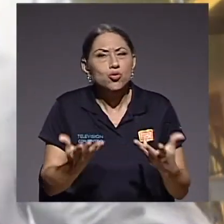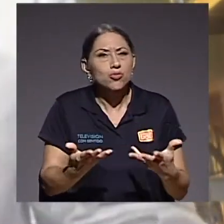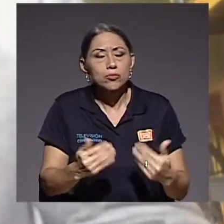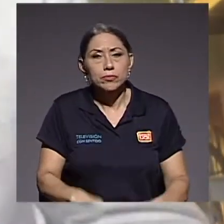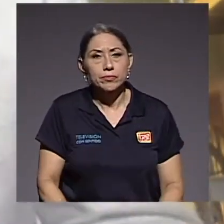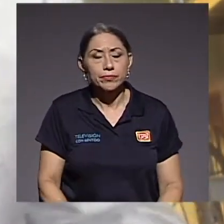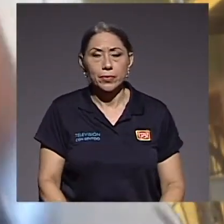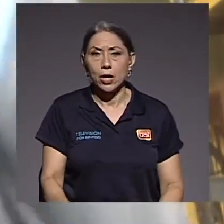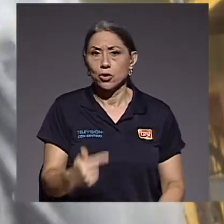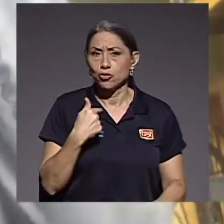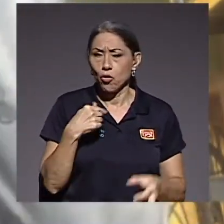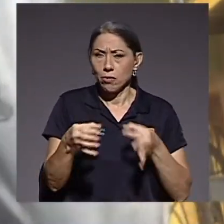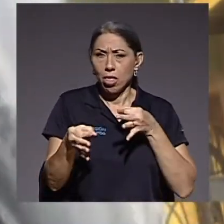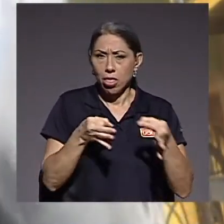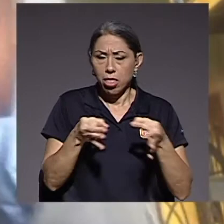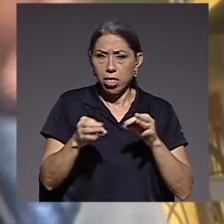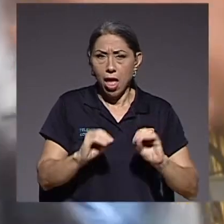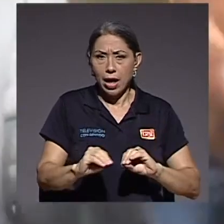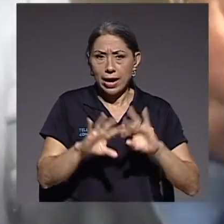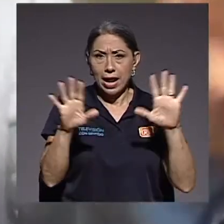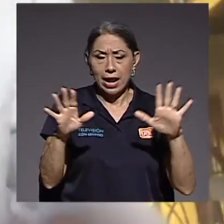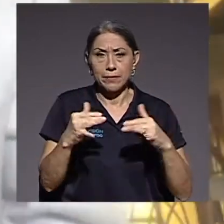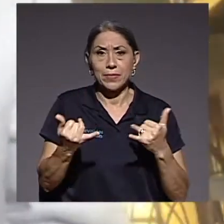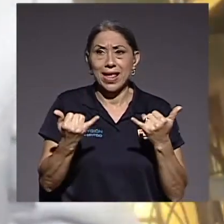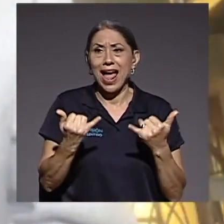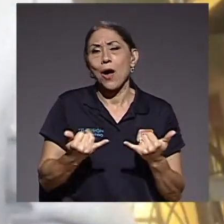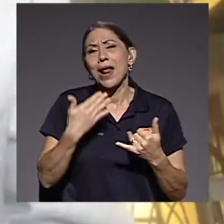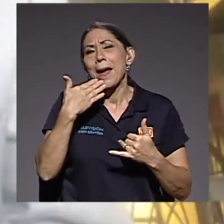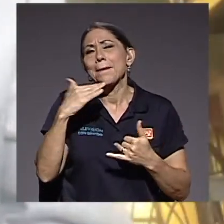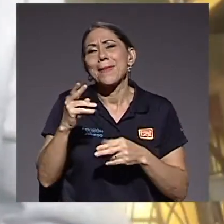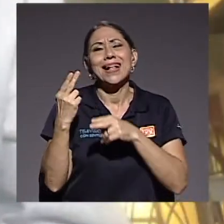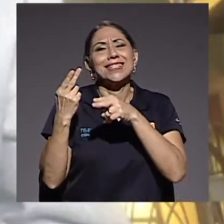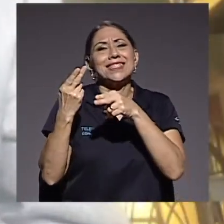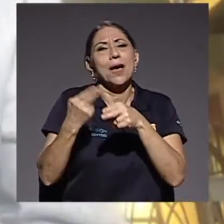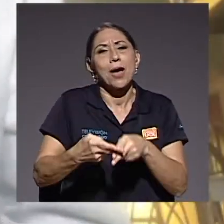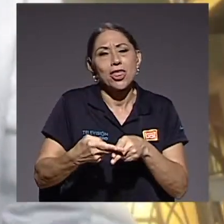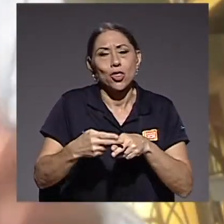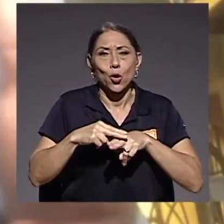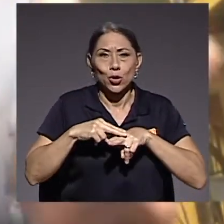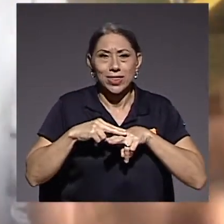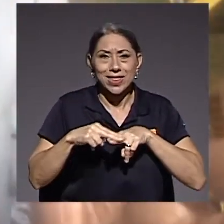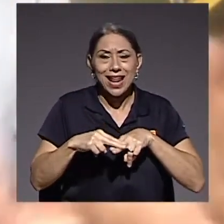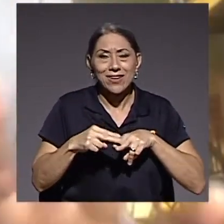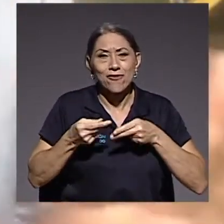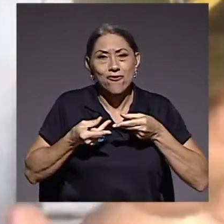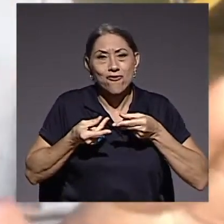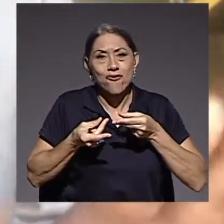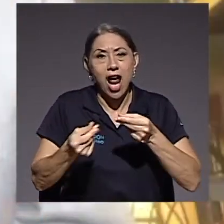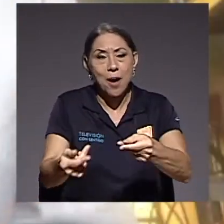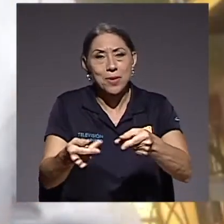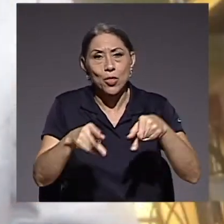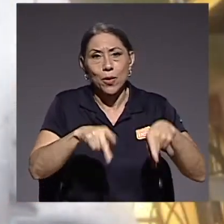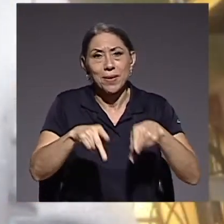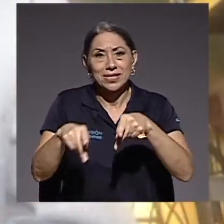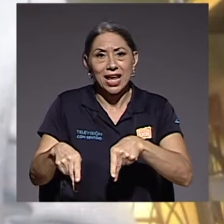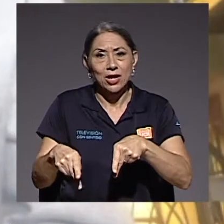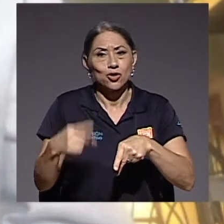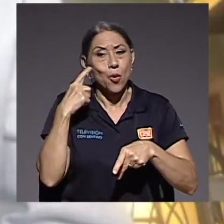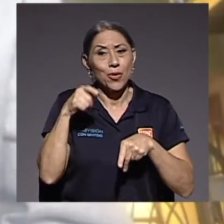aclarar que, por ejemplo, lo que están mal llamando tren rápido de pasajeros, porque de rápido no tiene nada.